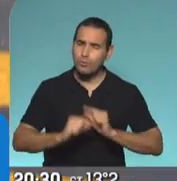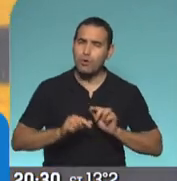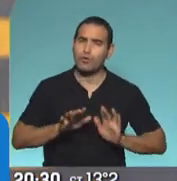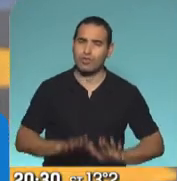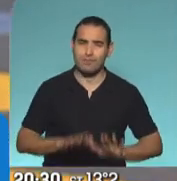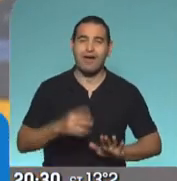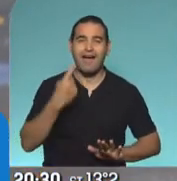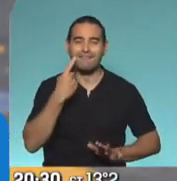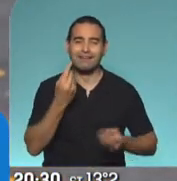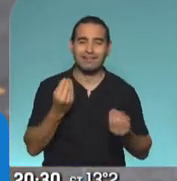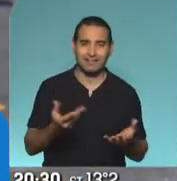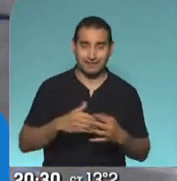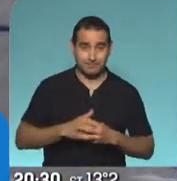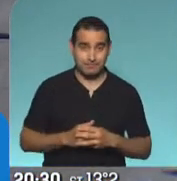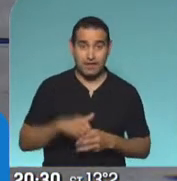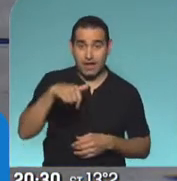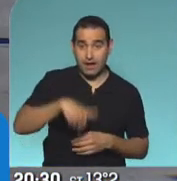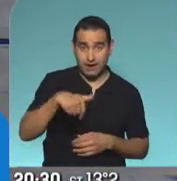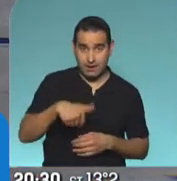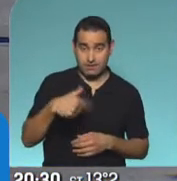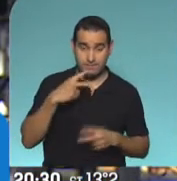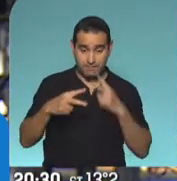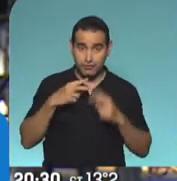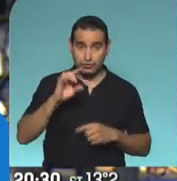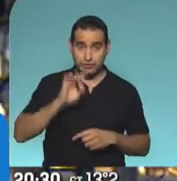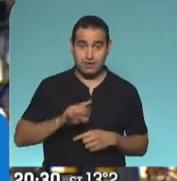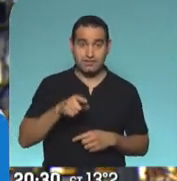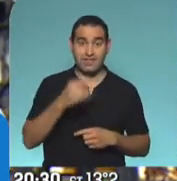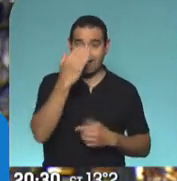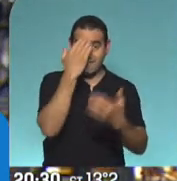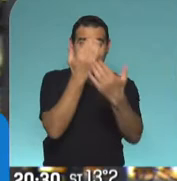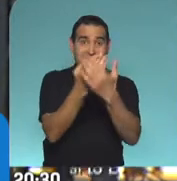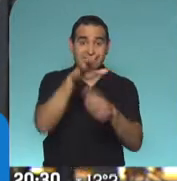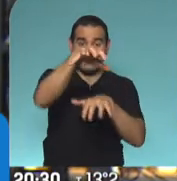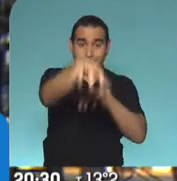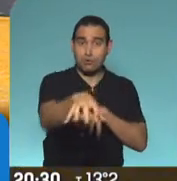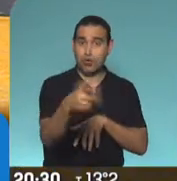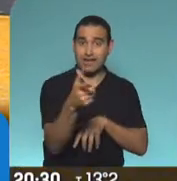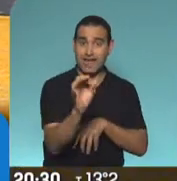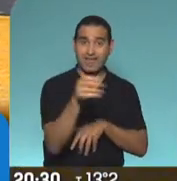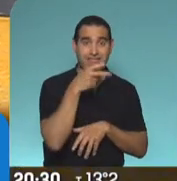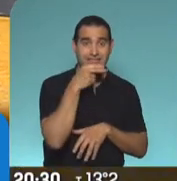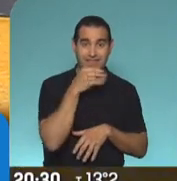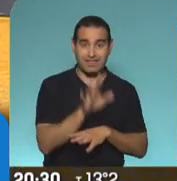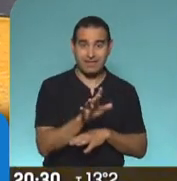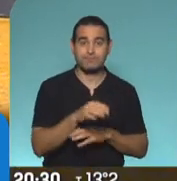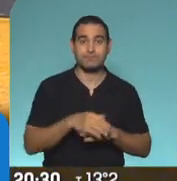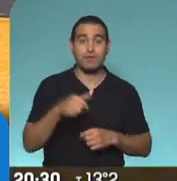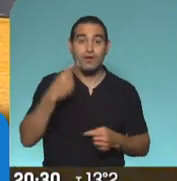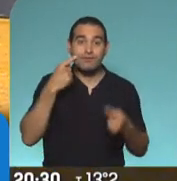va funcionando. En el caso nuestro solamente estamos nosotros, enfrente no tenemos ningún otro local gastronómico, sino la idea